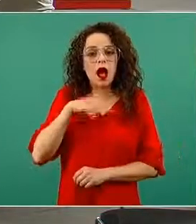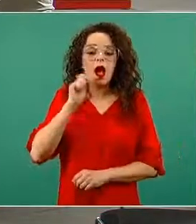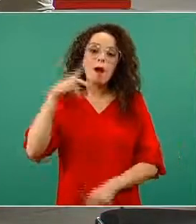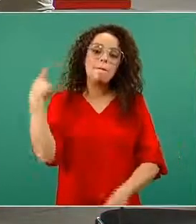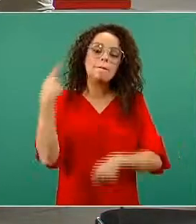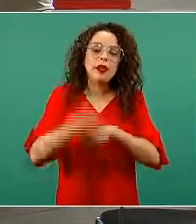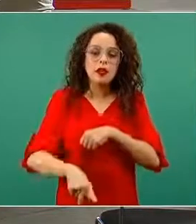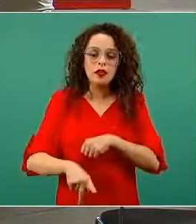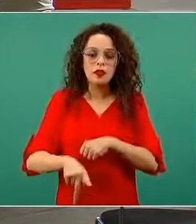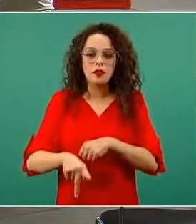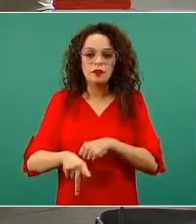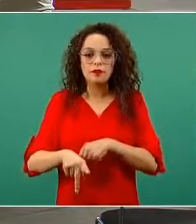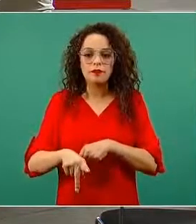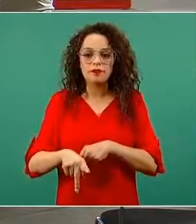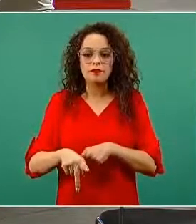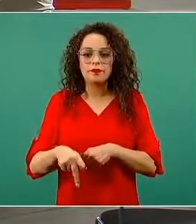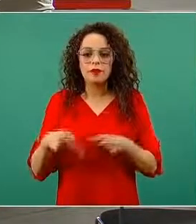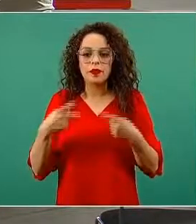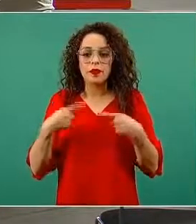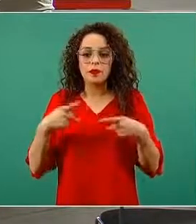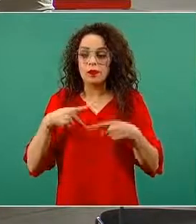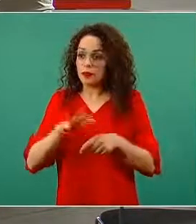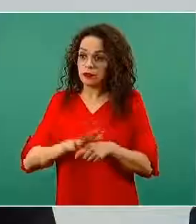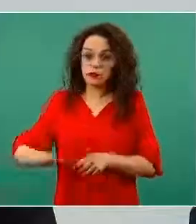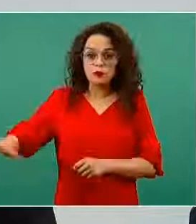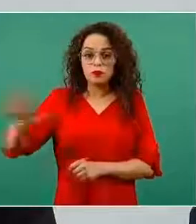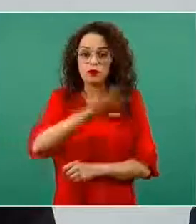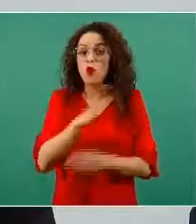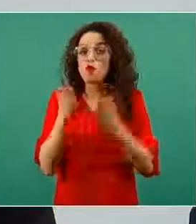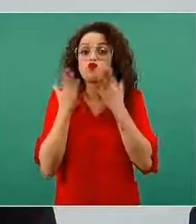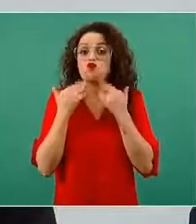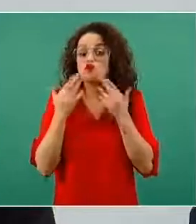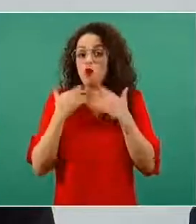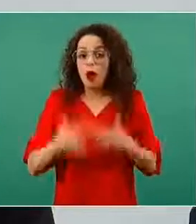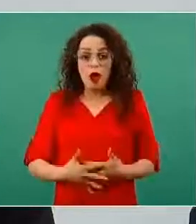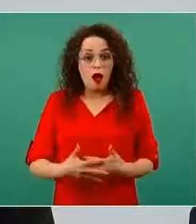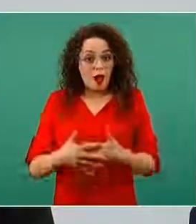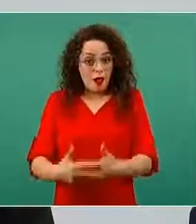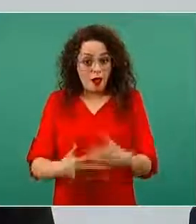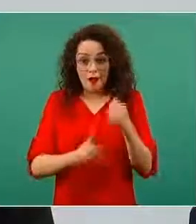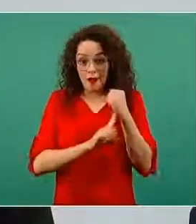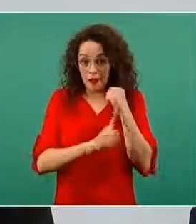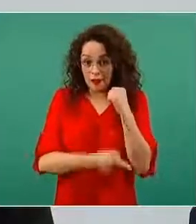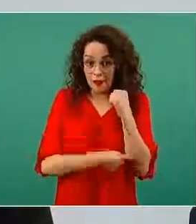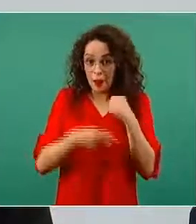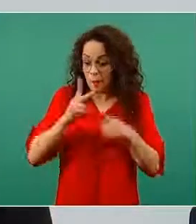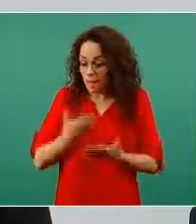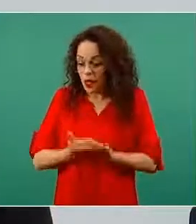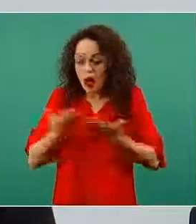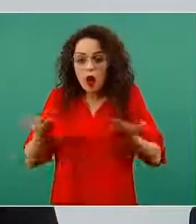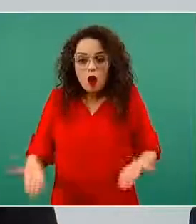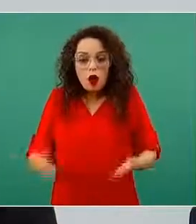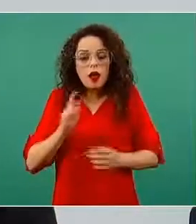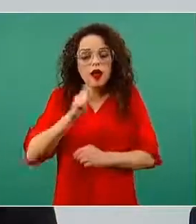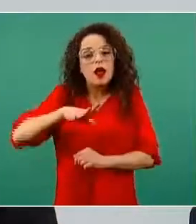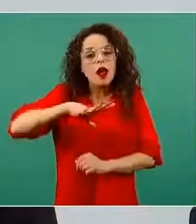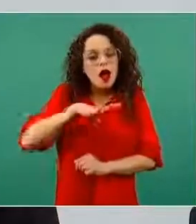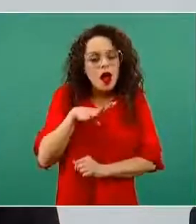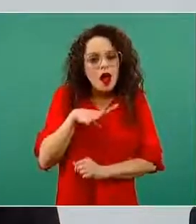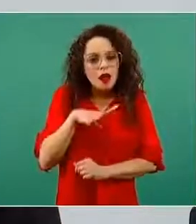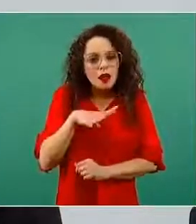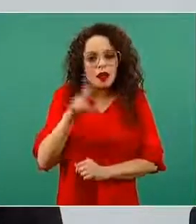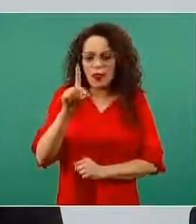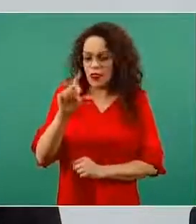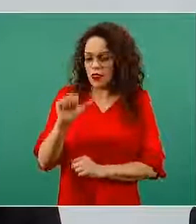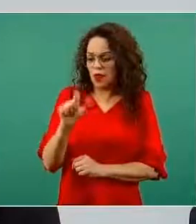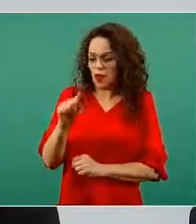en población no embarazada, y a la fecha es que tenemos una serie de